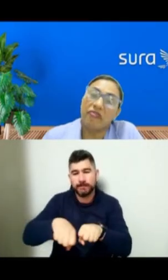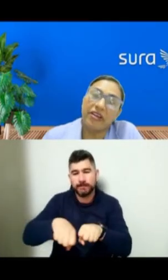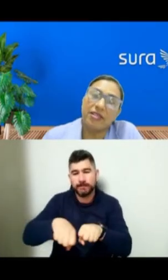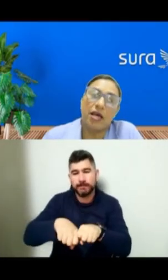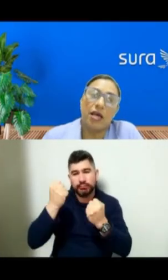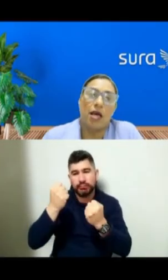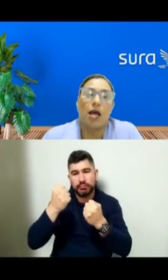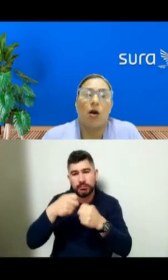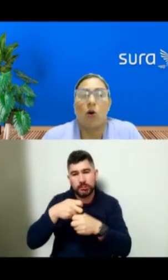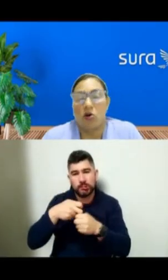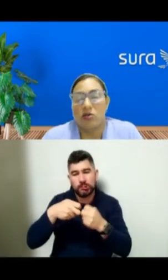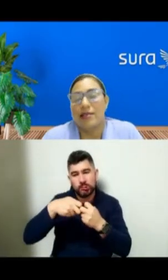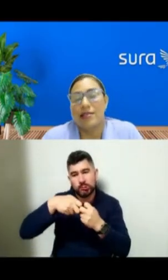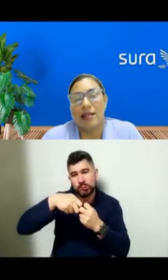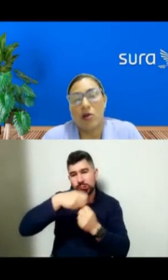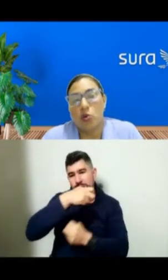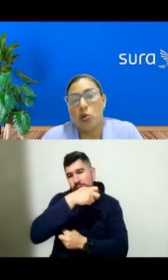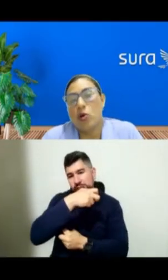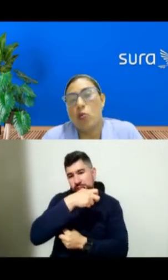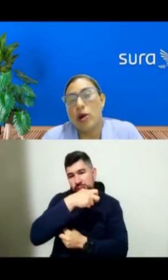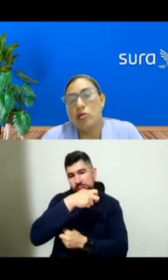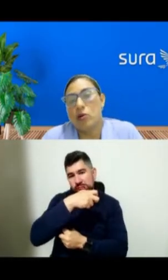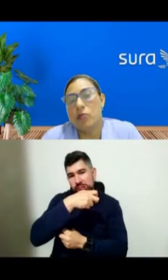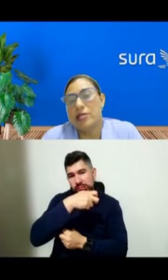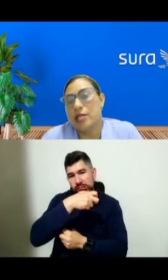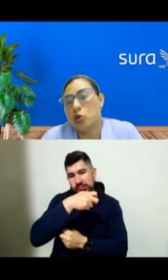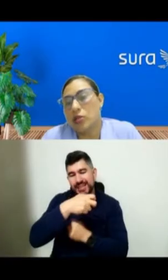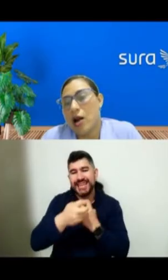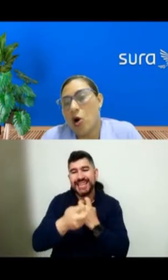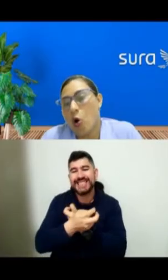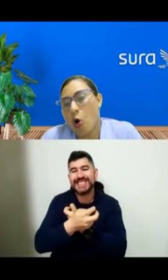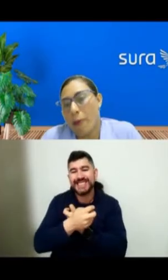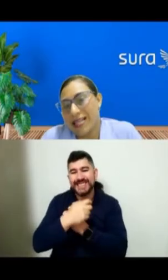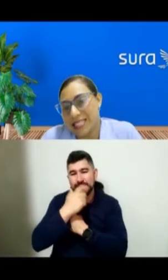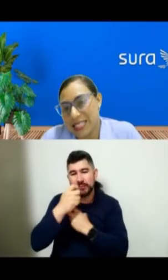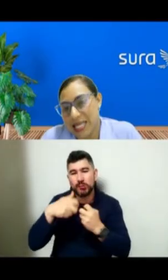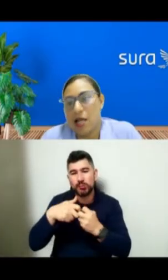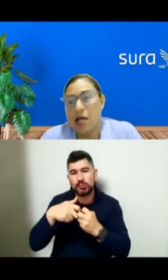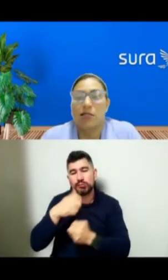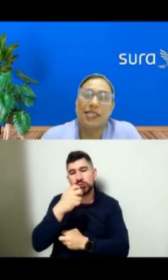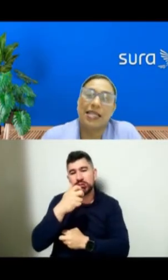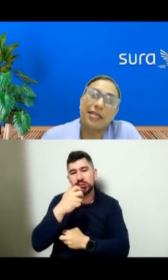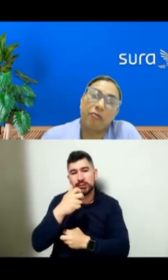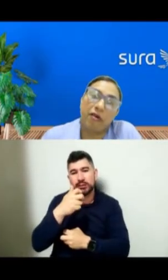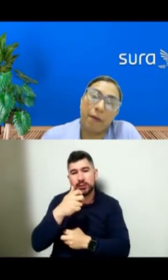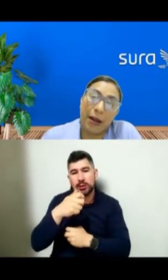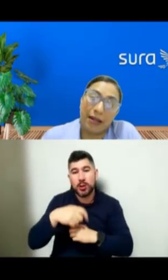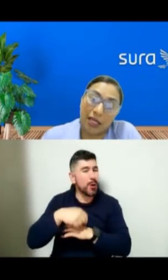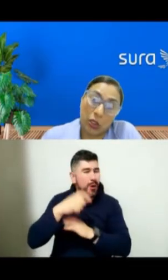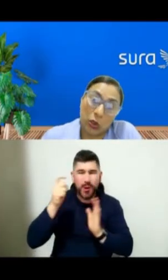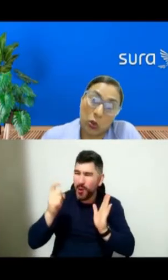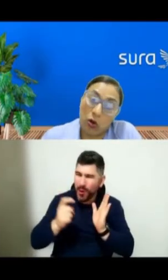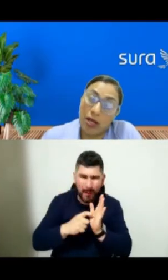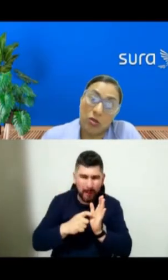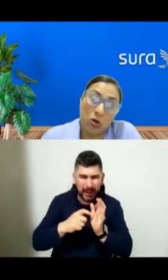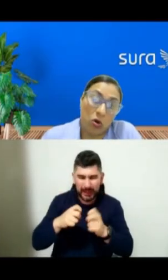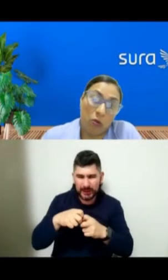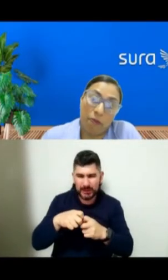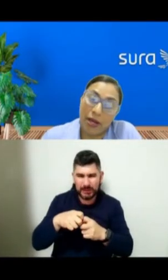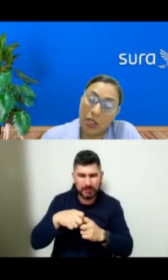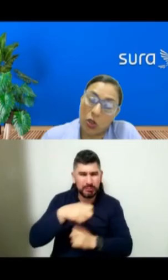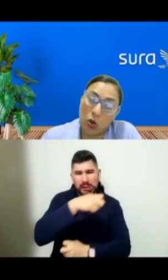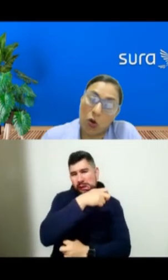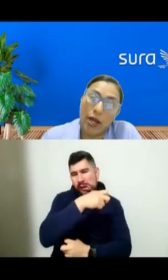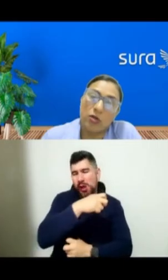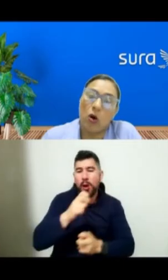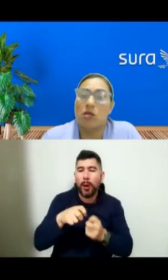continuidad de una superficie, o sea, es decir, la ruptura de un hueso puede ser total o parcial. Se dice que se puede partir todo el hueso